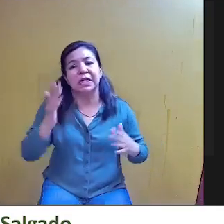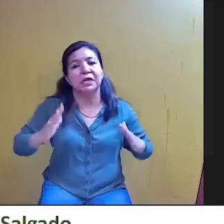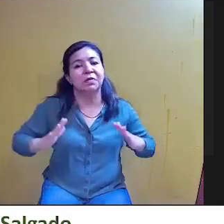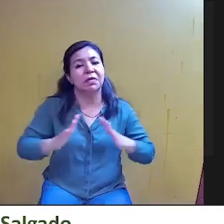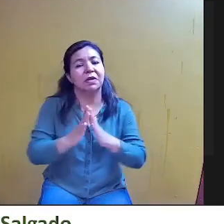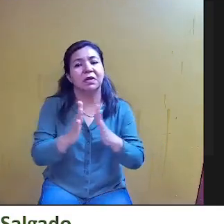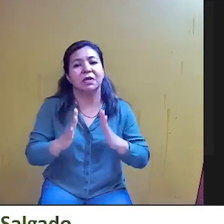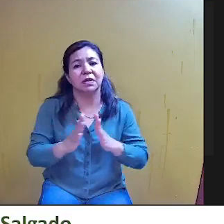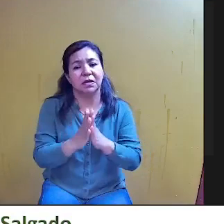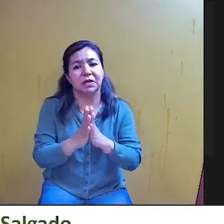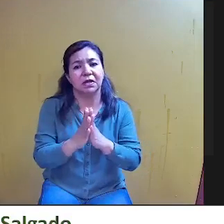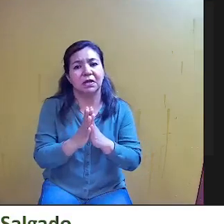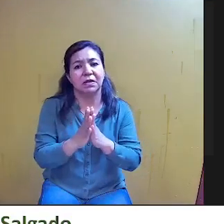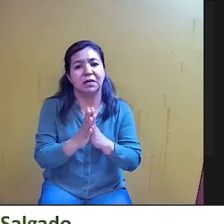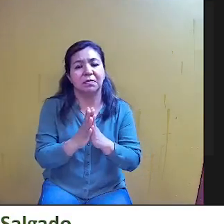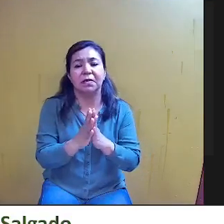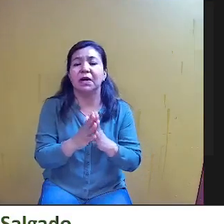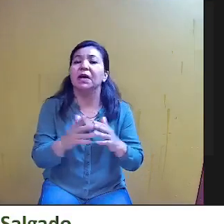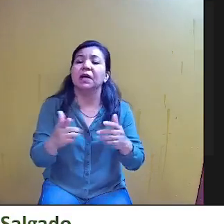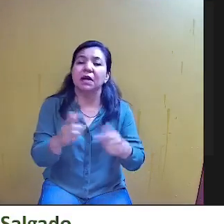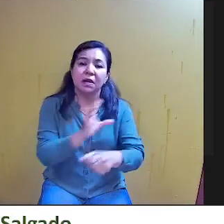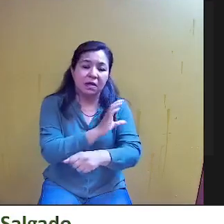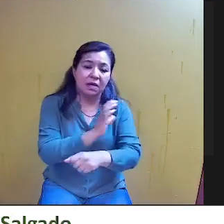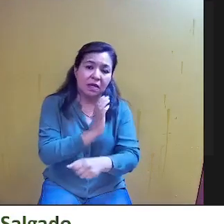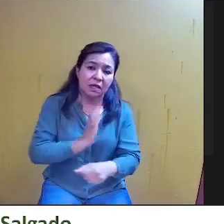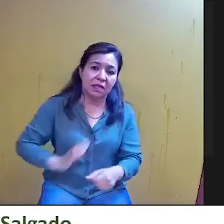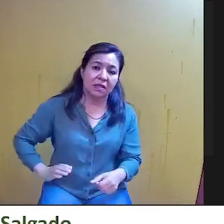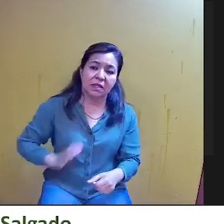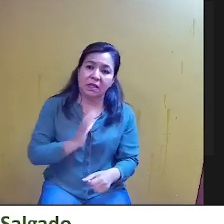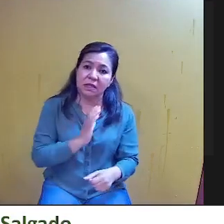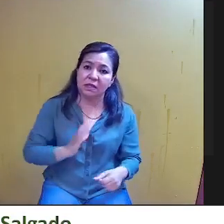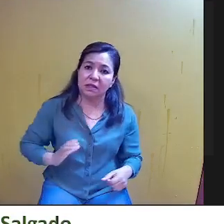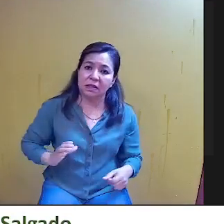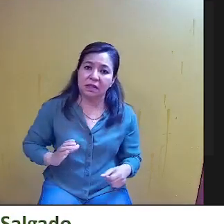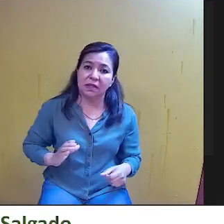popular, previo a las campañas o